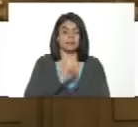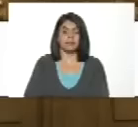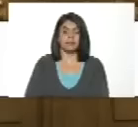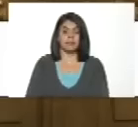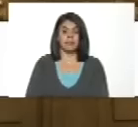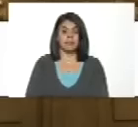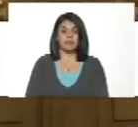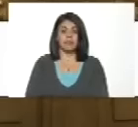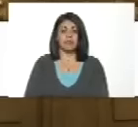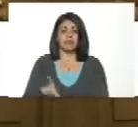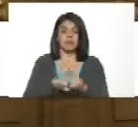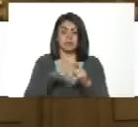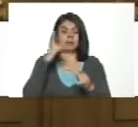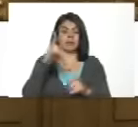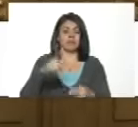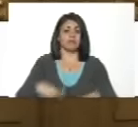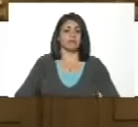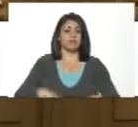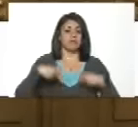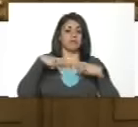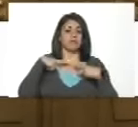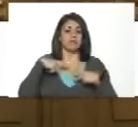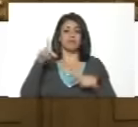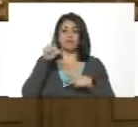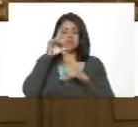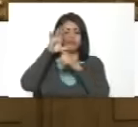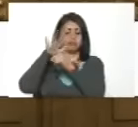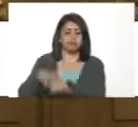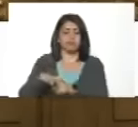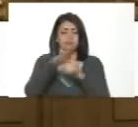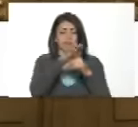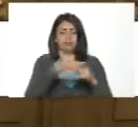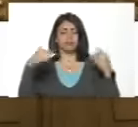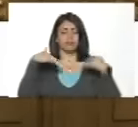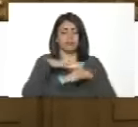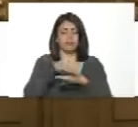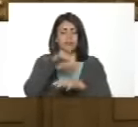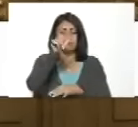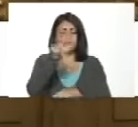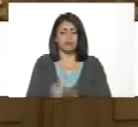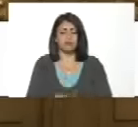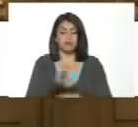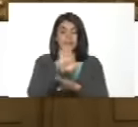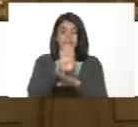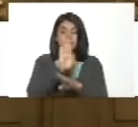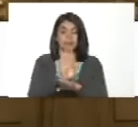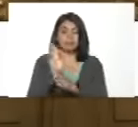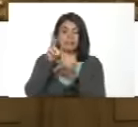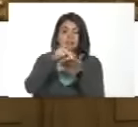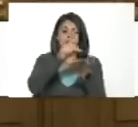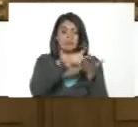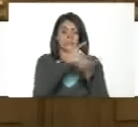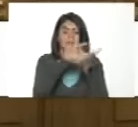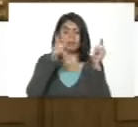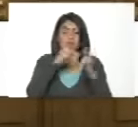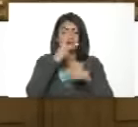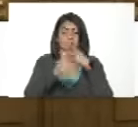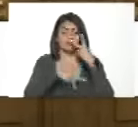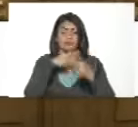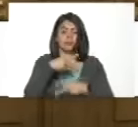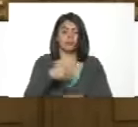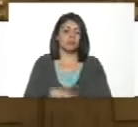de Venezuela, como el derecho a la vida, la no discriminación, la integridad física y la plena libertad de participar en asuntos